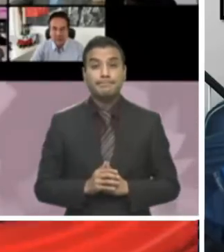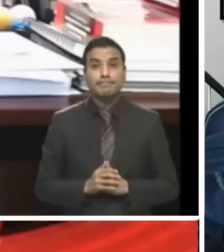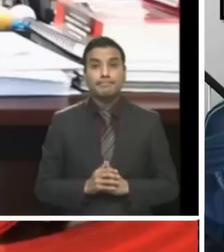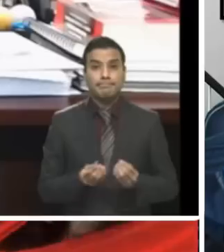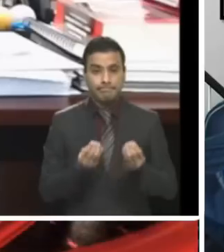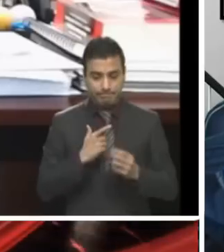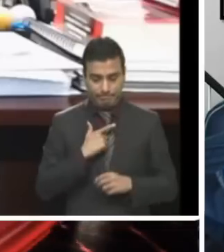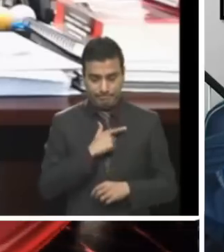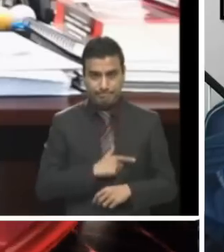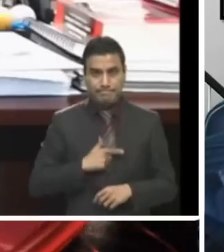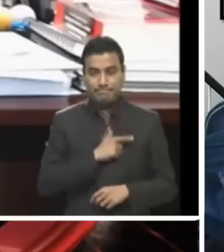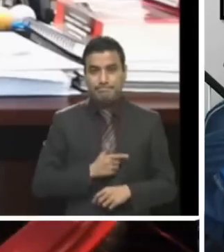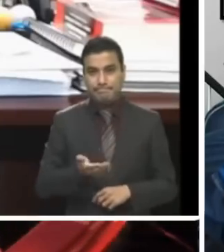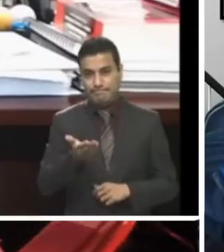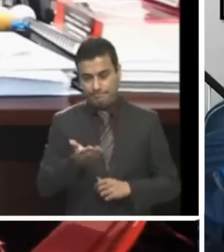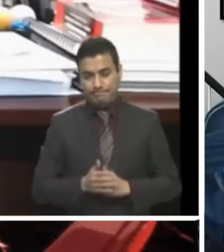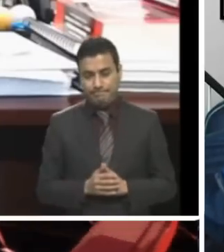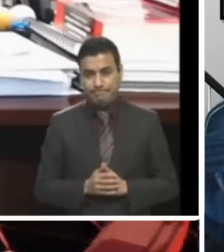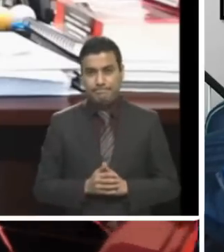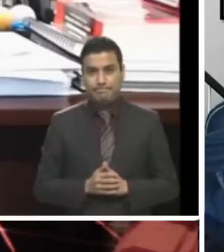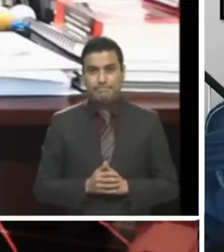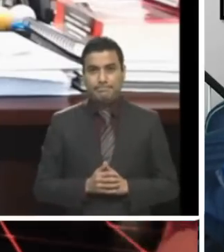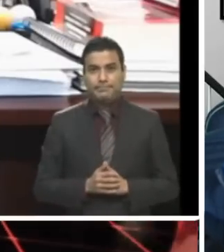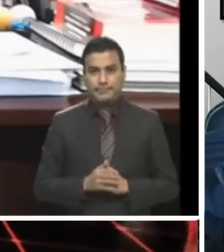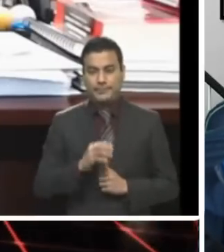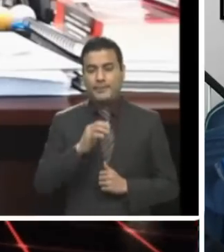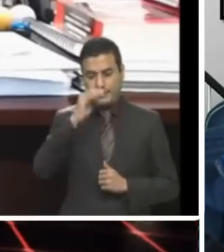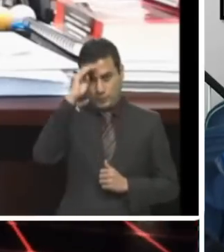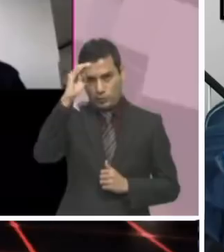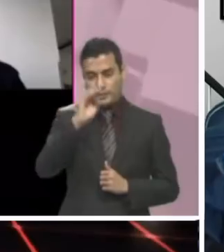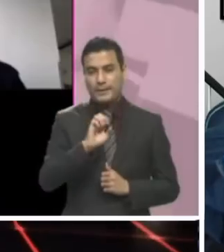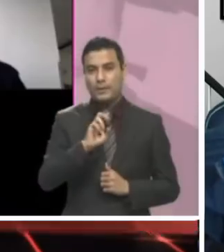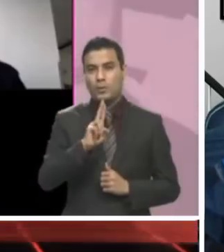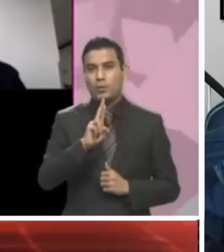con mucho gusto tiene la palabra el señor eurípides words